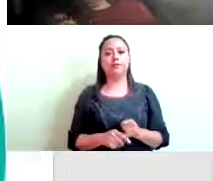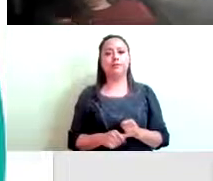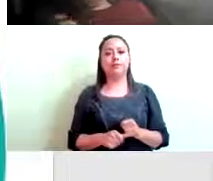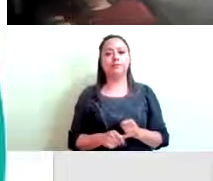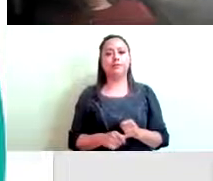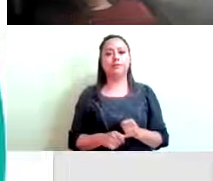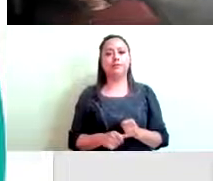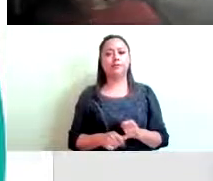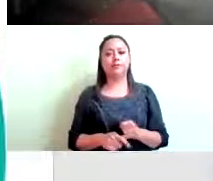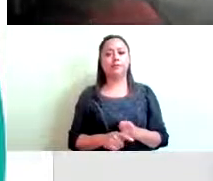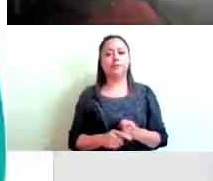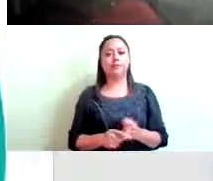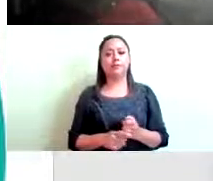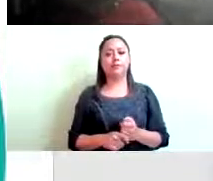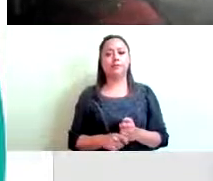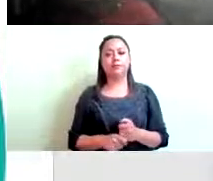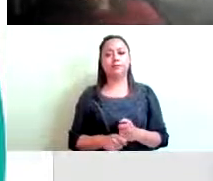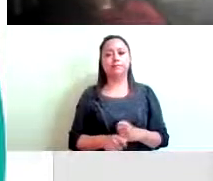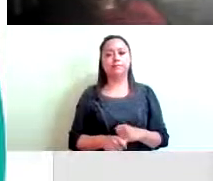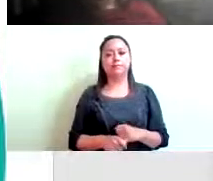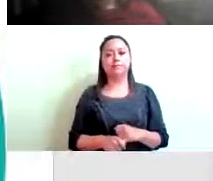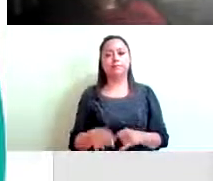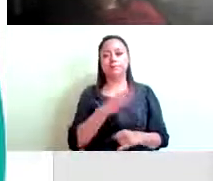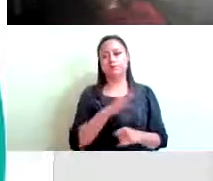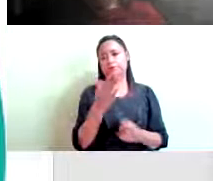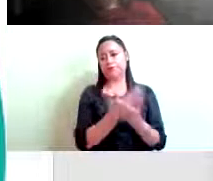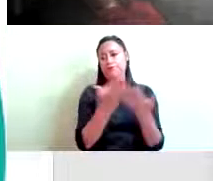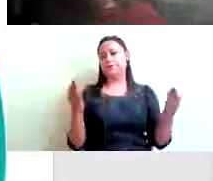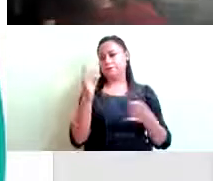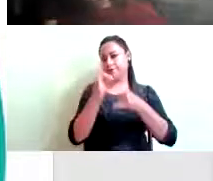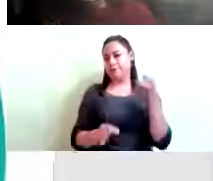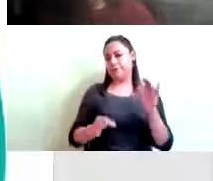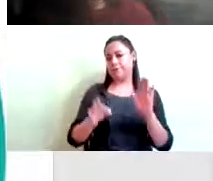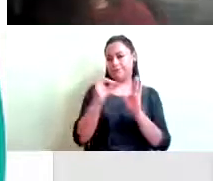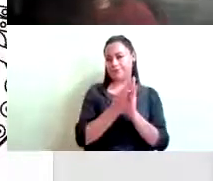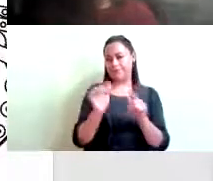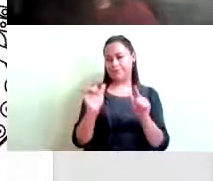esa categoría. Y bien, me voy al último punto, la siguiente por favor.